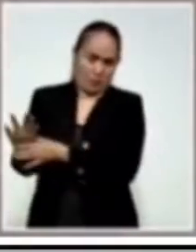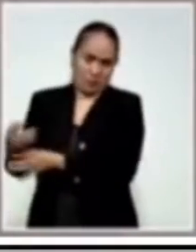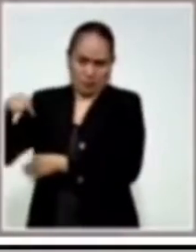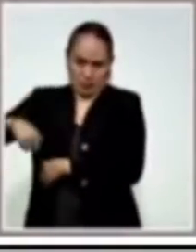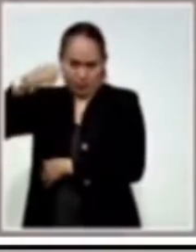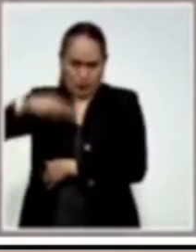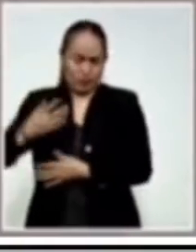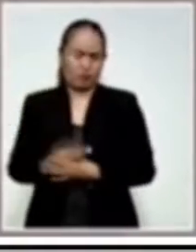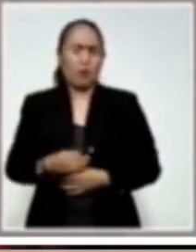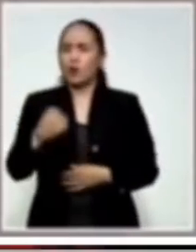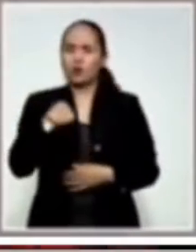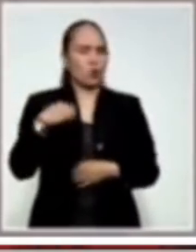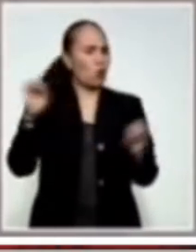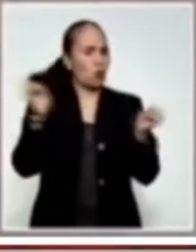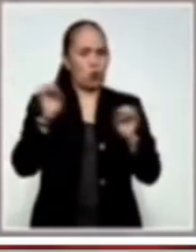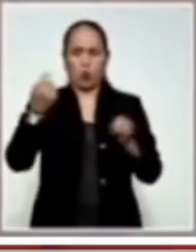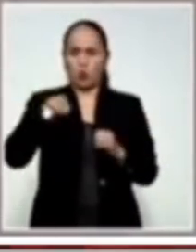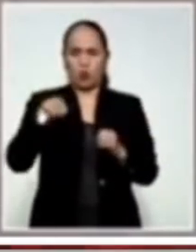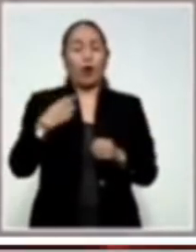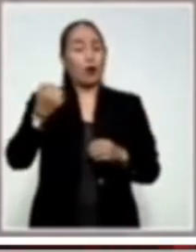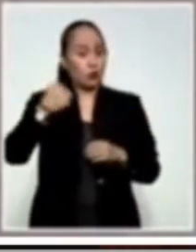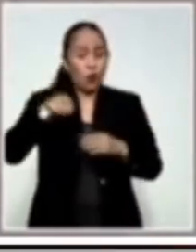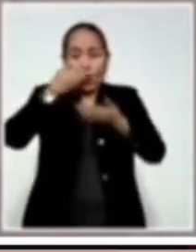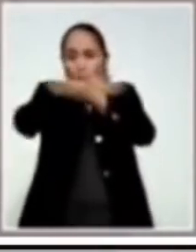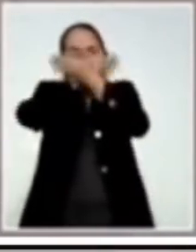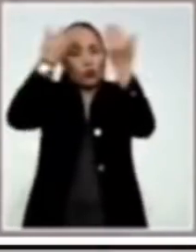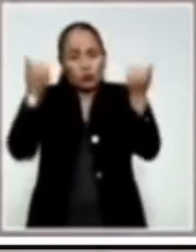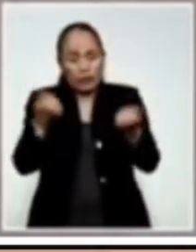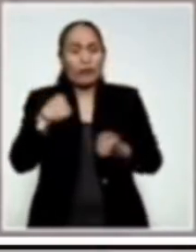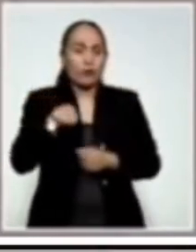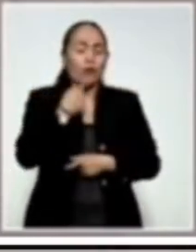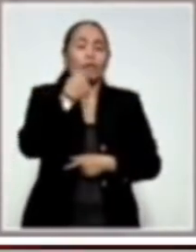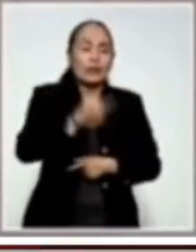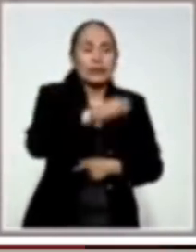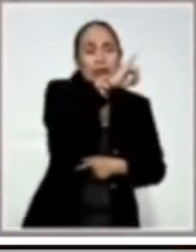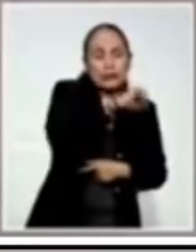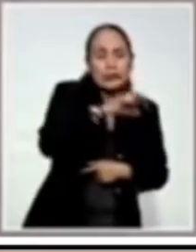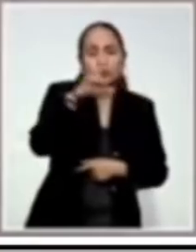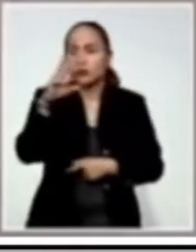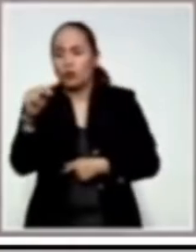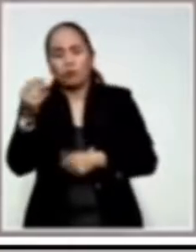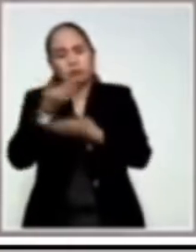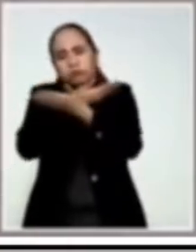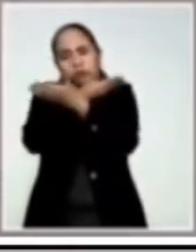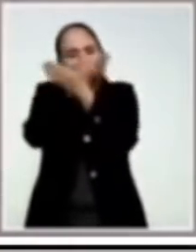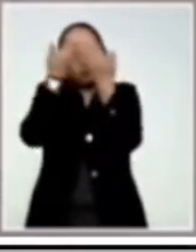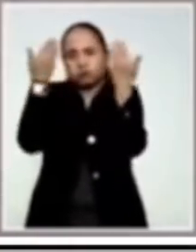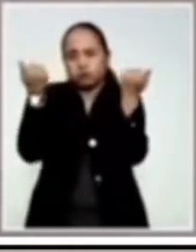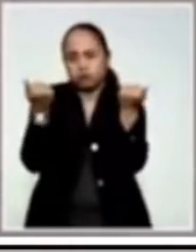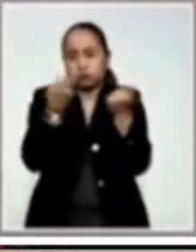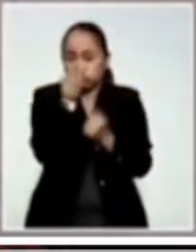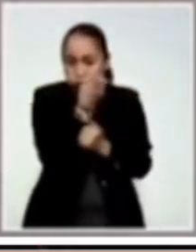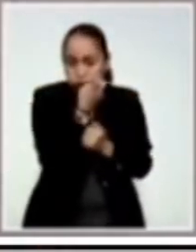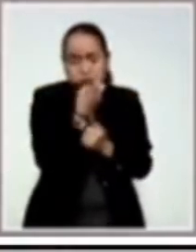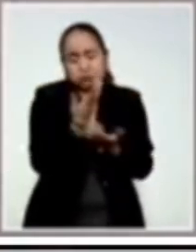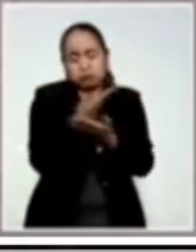conocimiento de que alguien más lo haya hecho. No puedo negar ni afirmar, no tengo información alguna sobre esa situación.